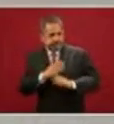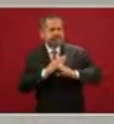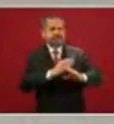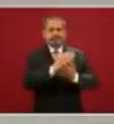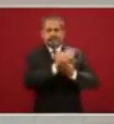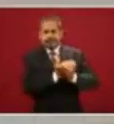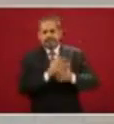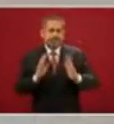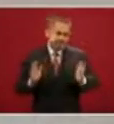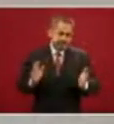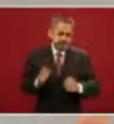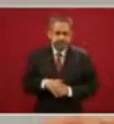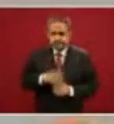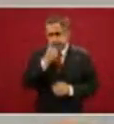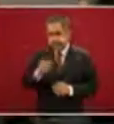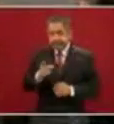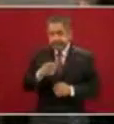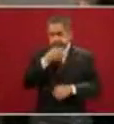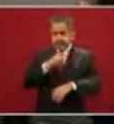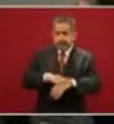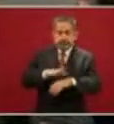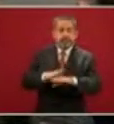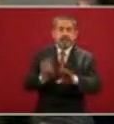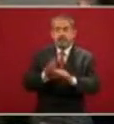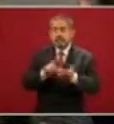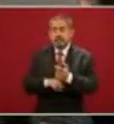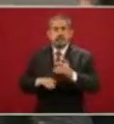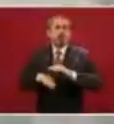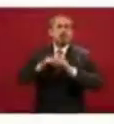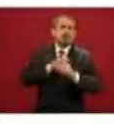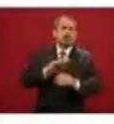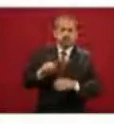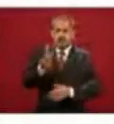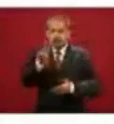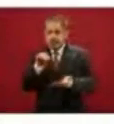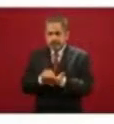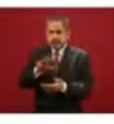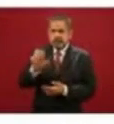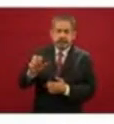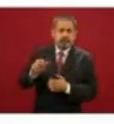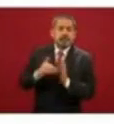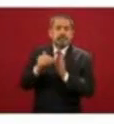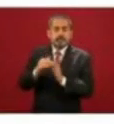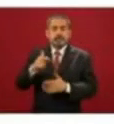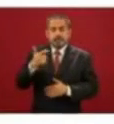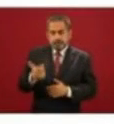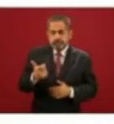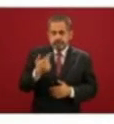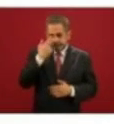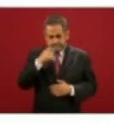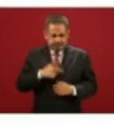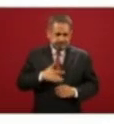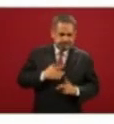hemos comentado que anticiparíamos una cifra de casi 3.500 millones de pesos en